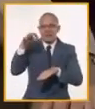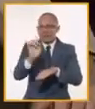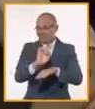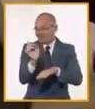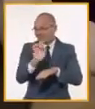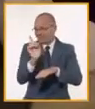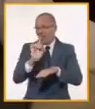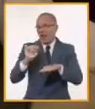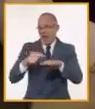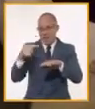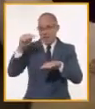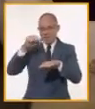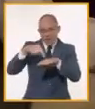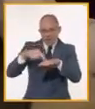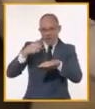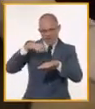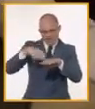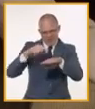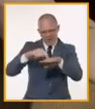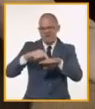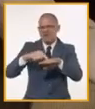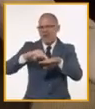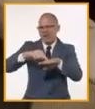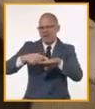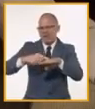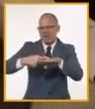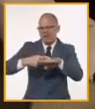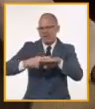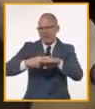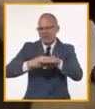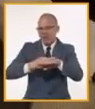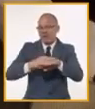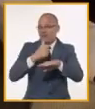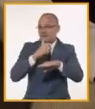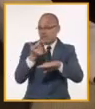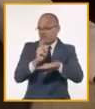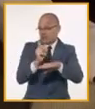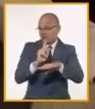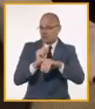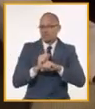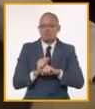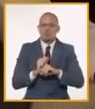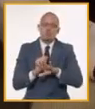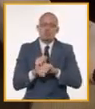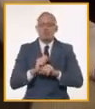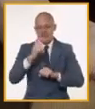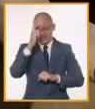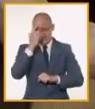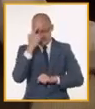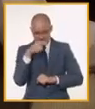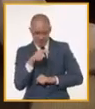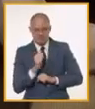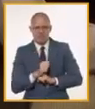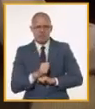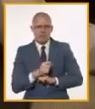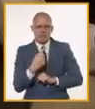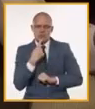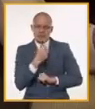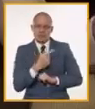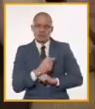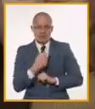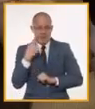pierde. Y entonces yo le dije, Che, esto mejor es no tocarlo, porque puede ser 2